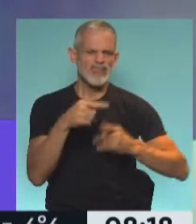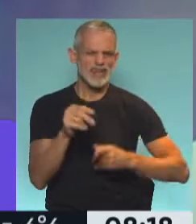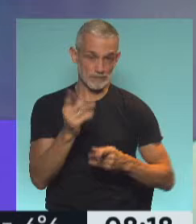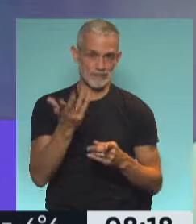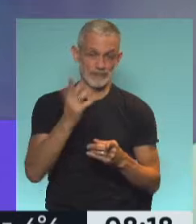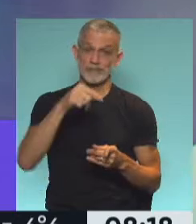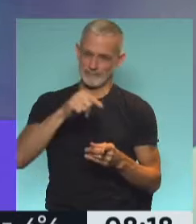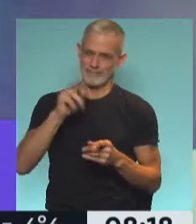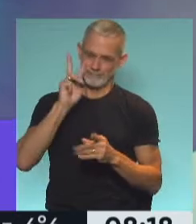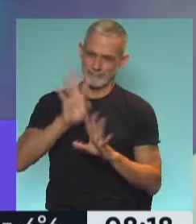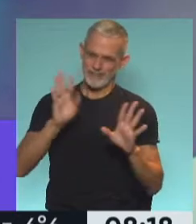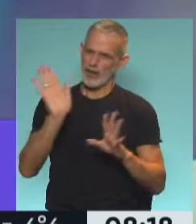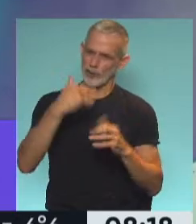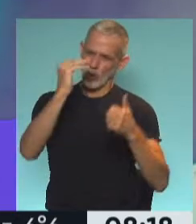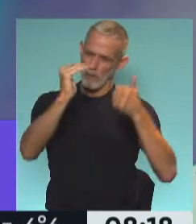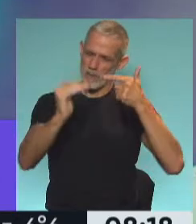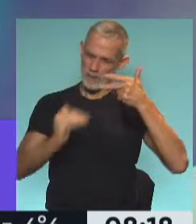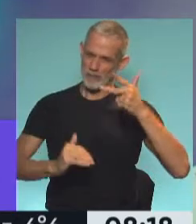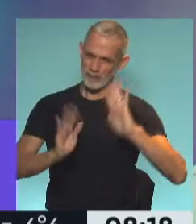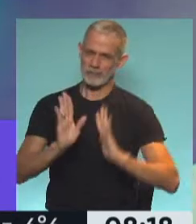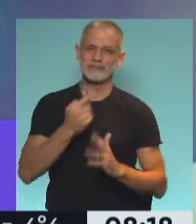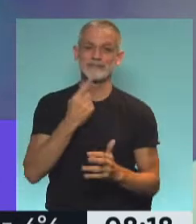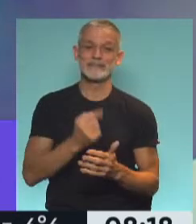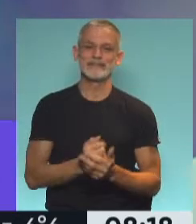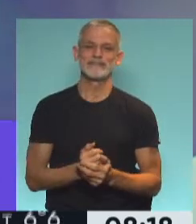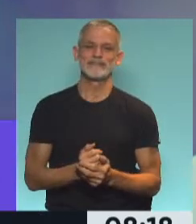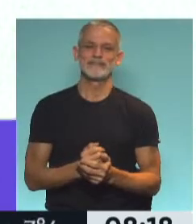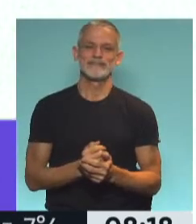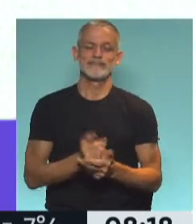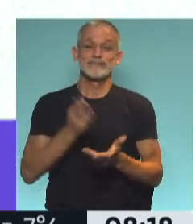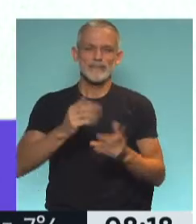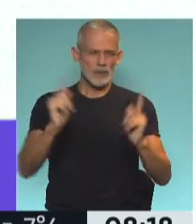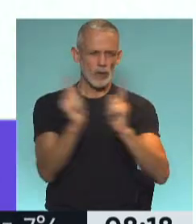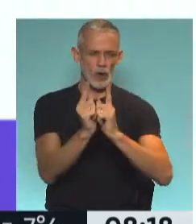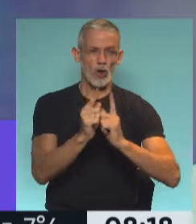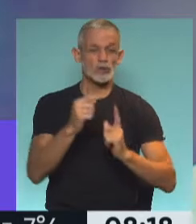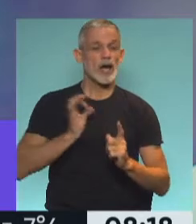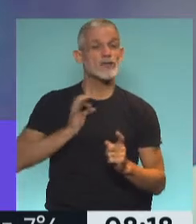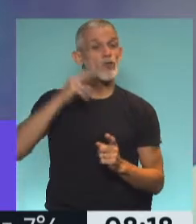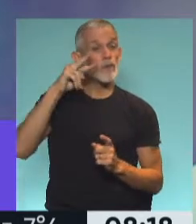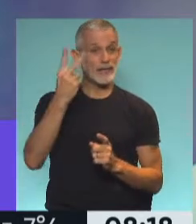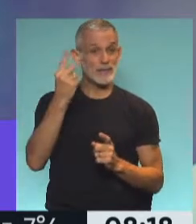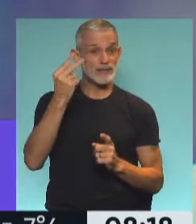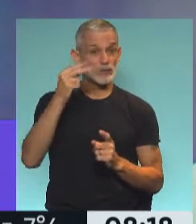Totalmente. Bueno, ahora vamos a hablar de todo eso que dijiste recién. Vamos a tratar de sintetizarlo. En el 2021 aumentó